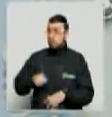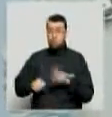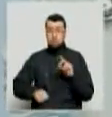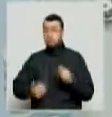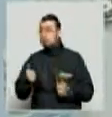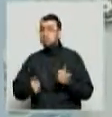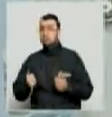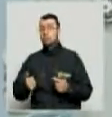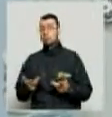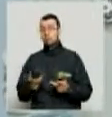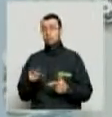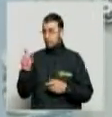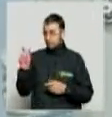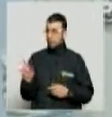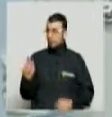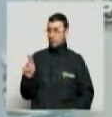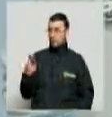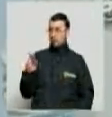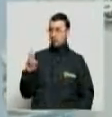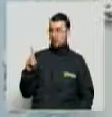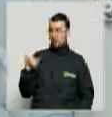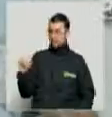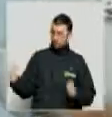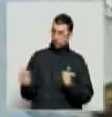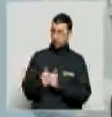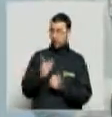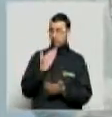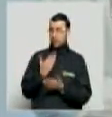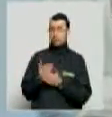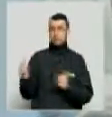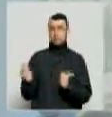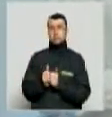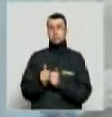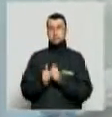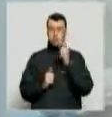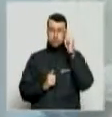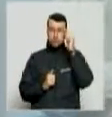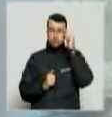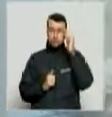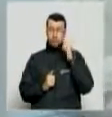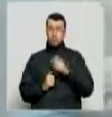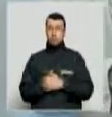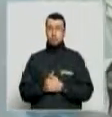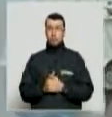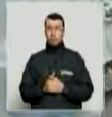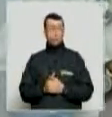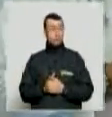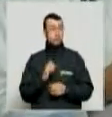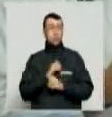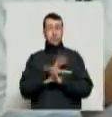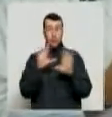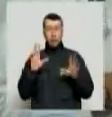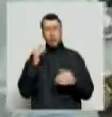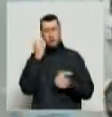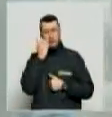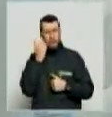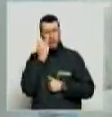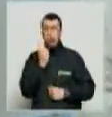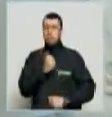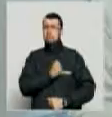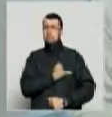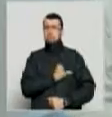muchas gracias por estar con nosotros y bienvenido a Conexión Vital. Gracias, doctor. Buenos días para todos. Claro, la enfermedad cardiovascular y las